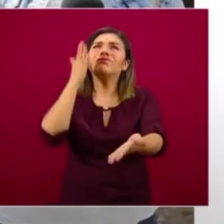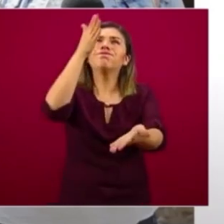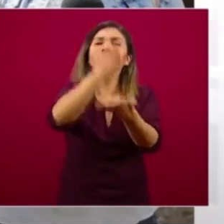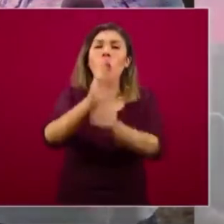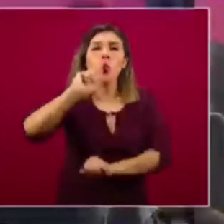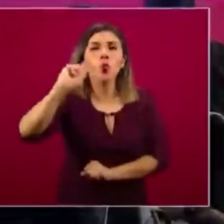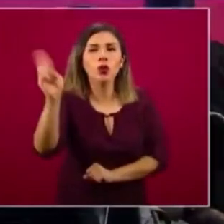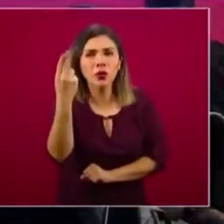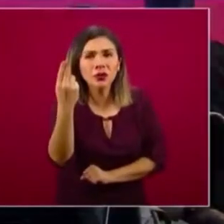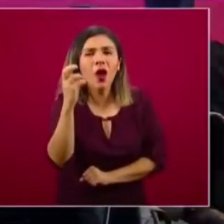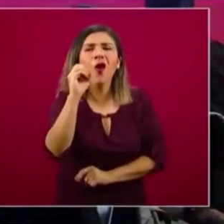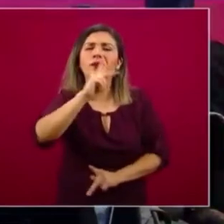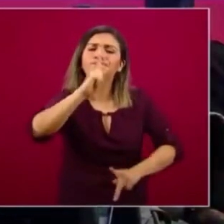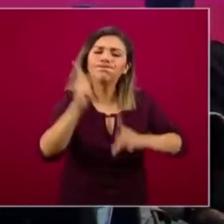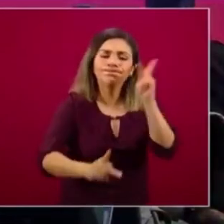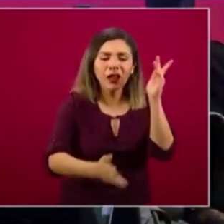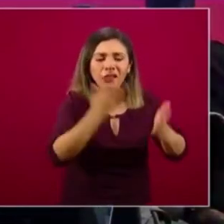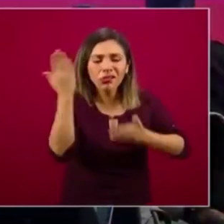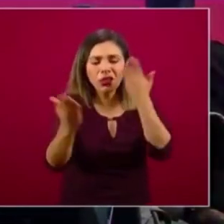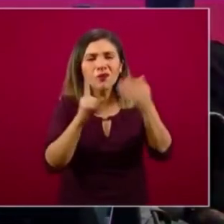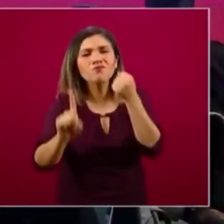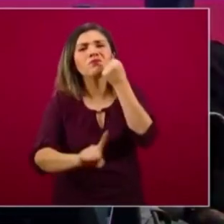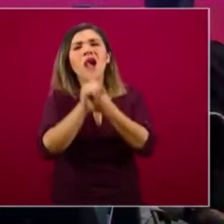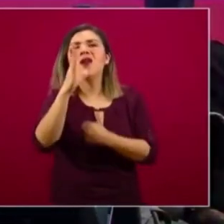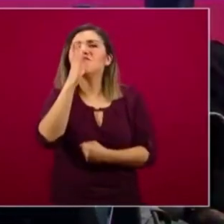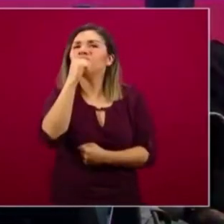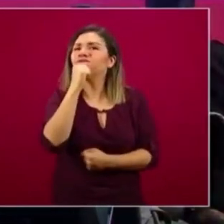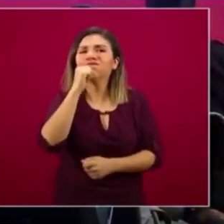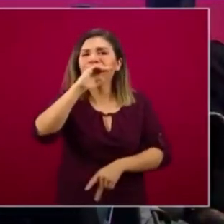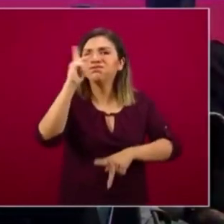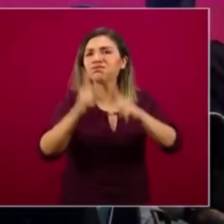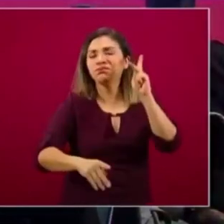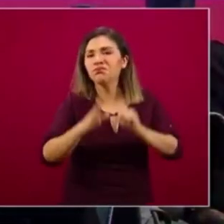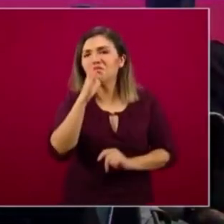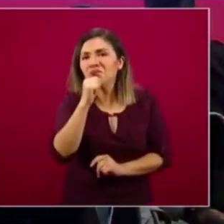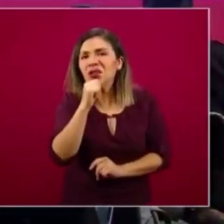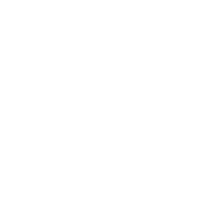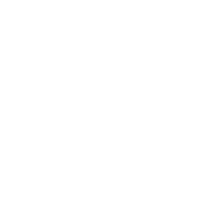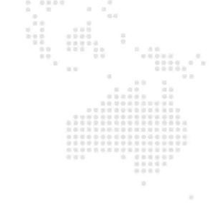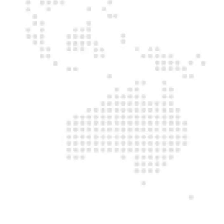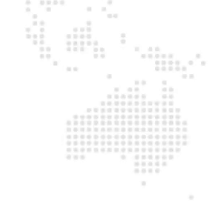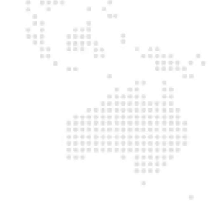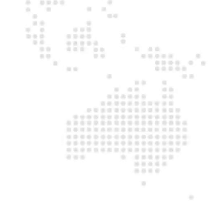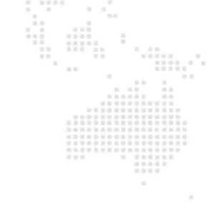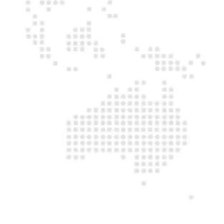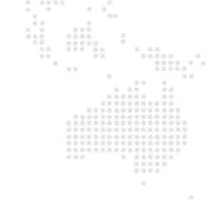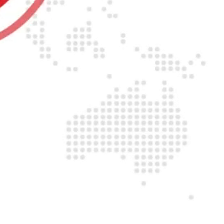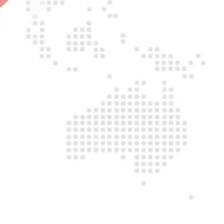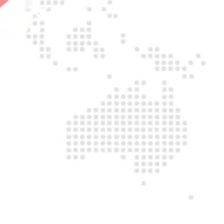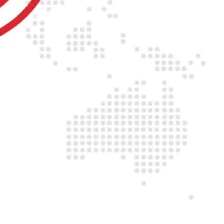vieron truncados sus estudios, no pudieron terminar por cuestiones ajenas a ellos.